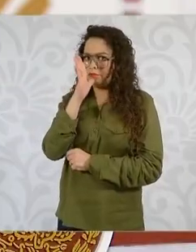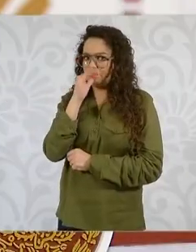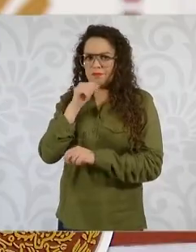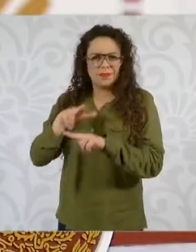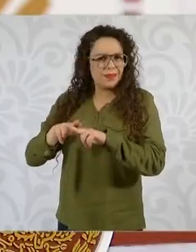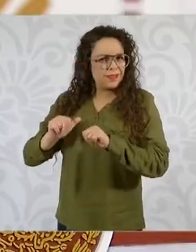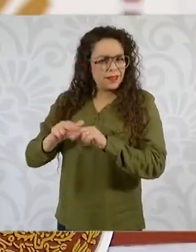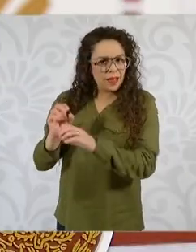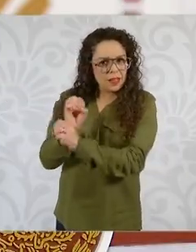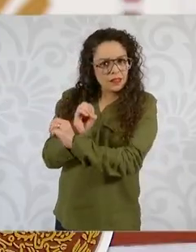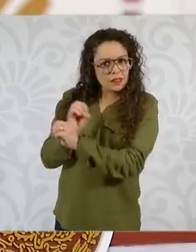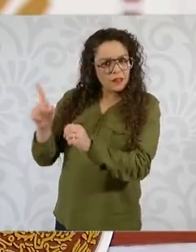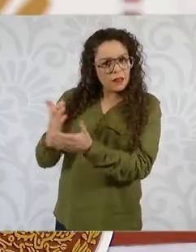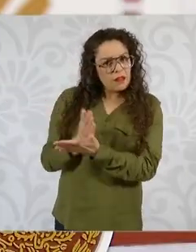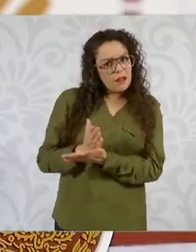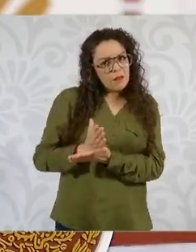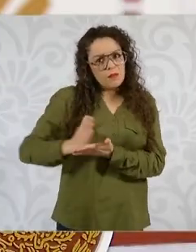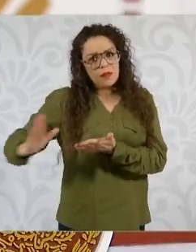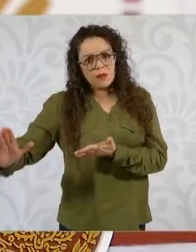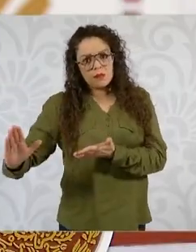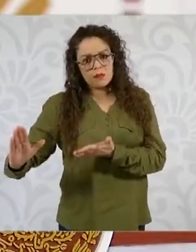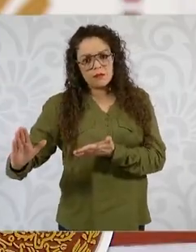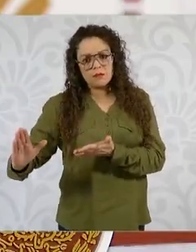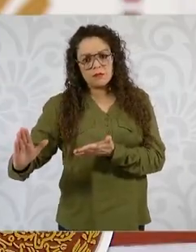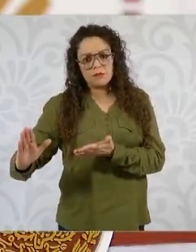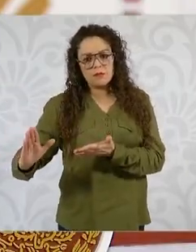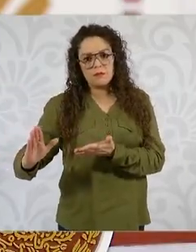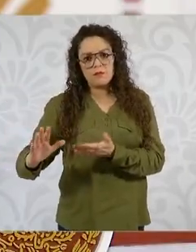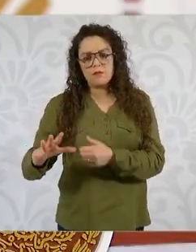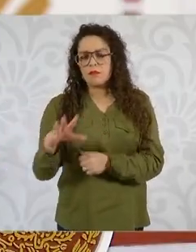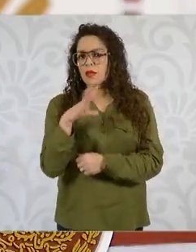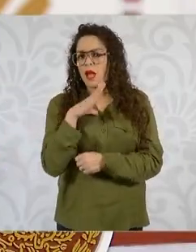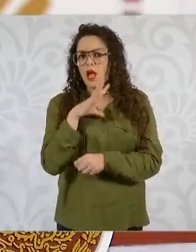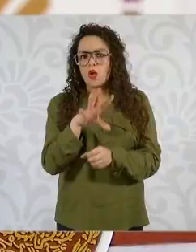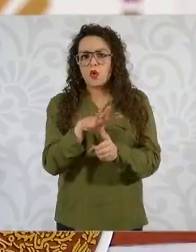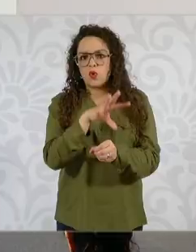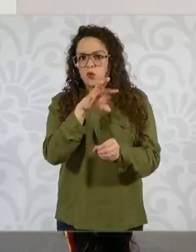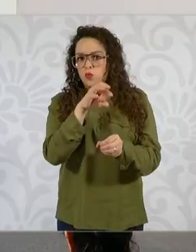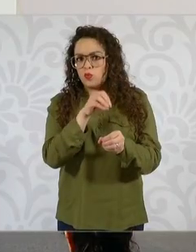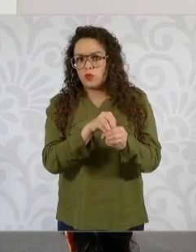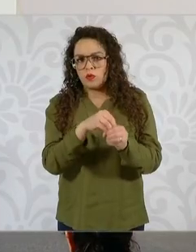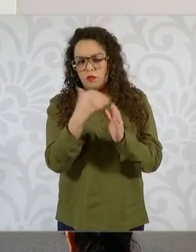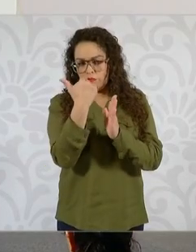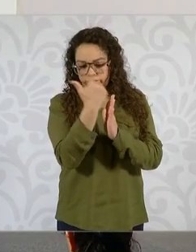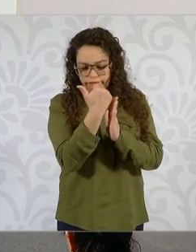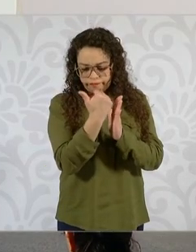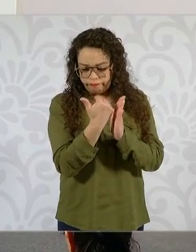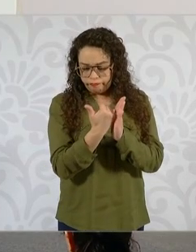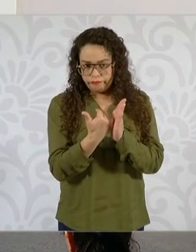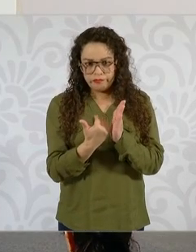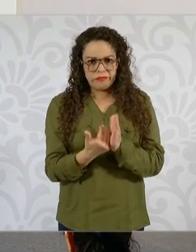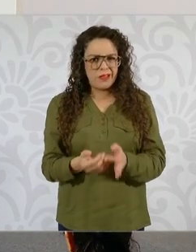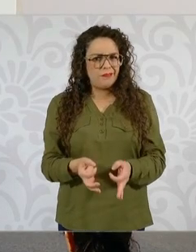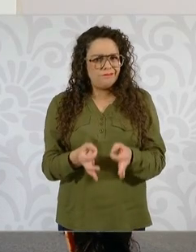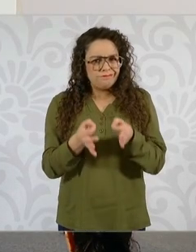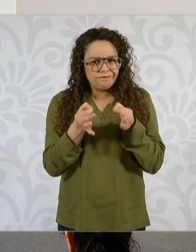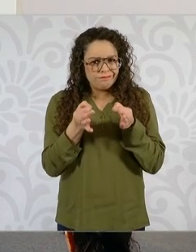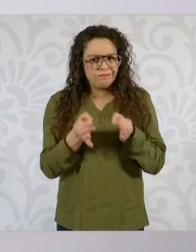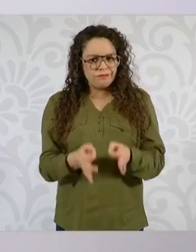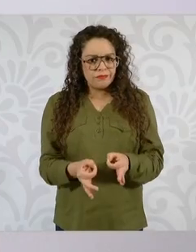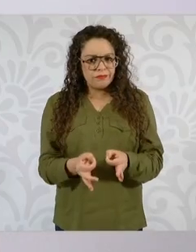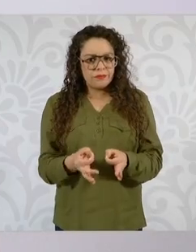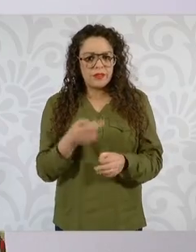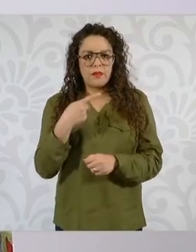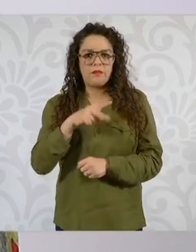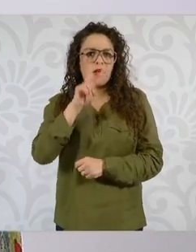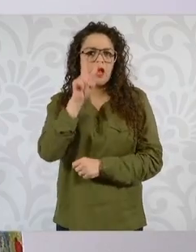Todo está, todo lo tenemos desarrollado y esto, quiero decirles también hay un claro conflicto